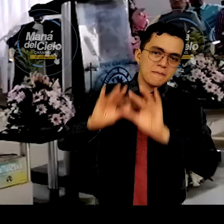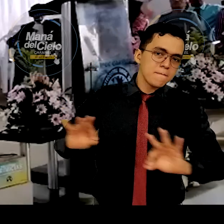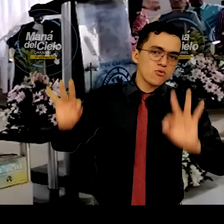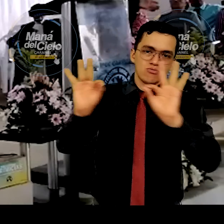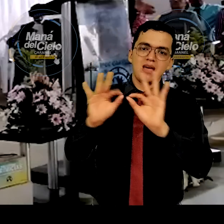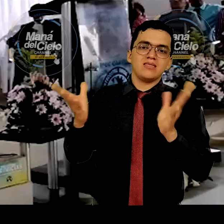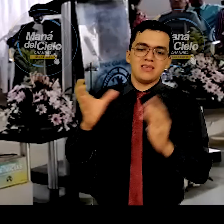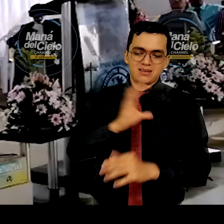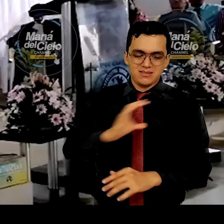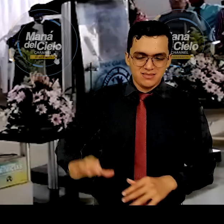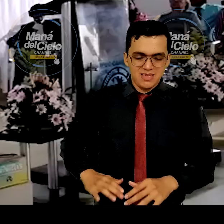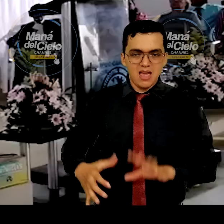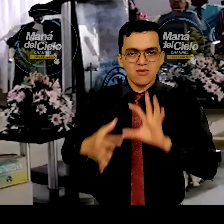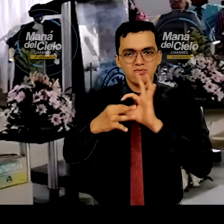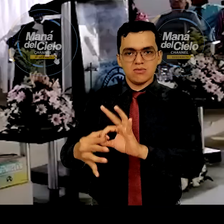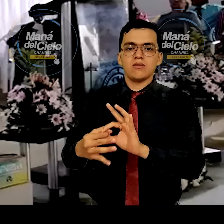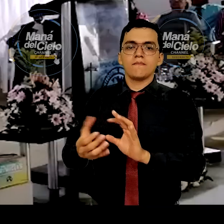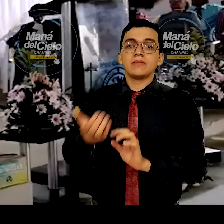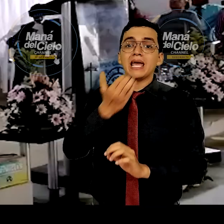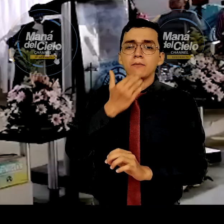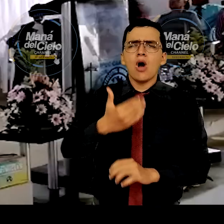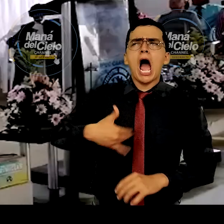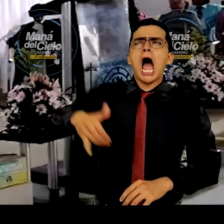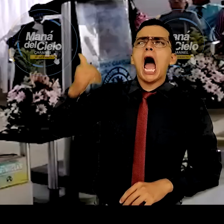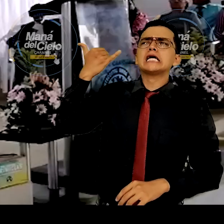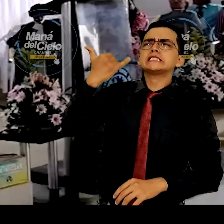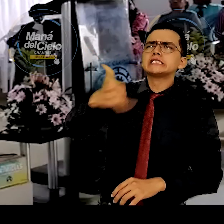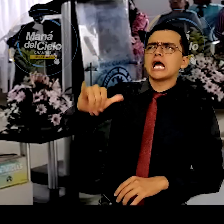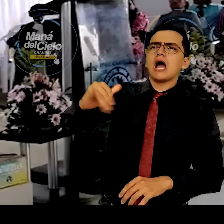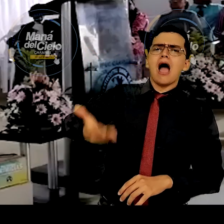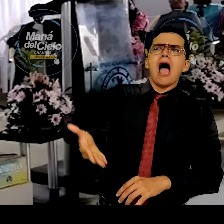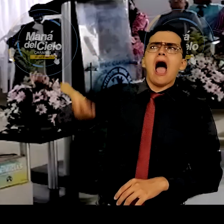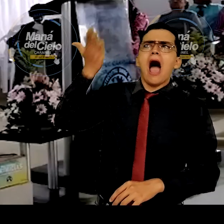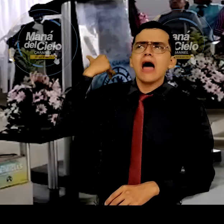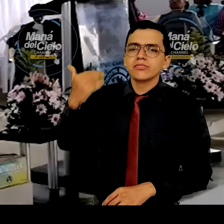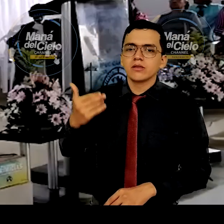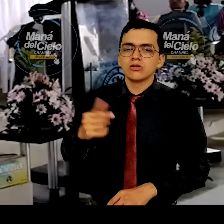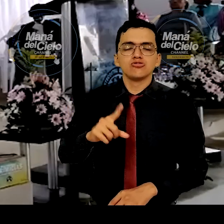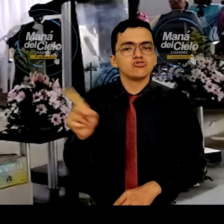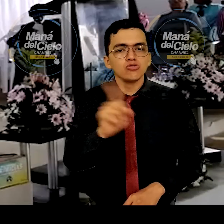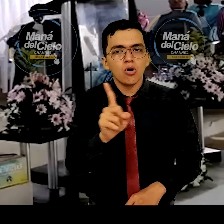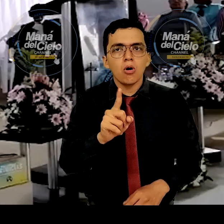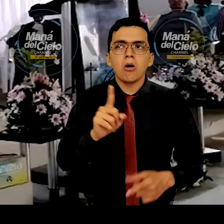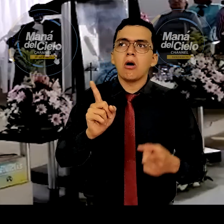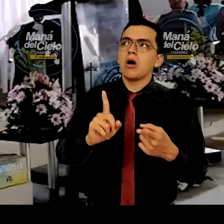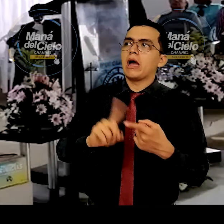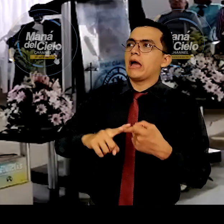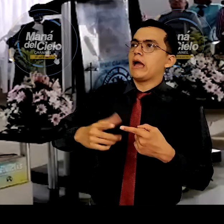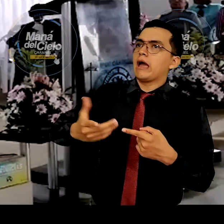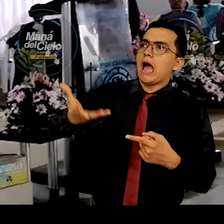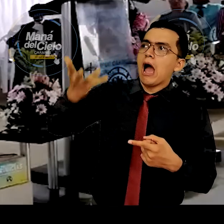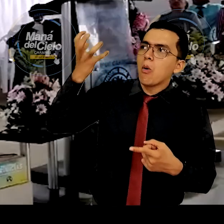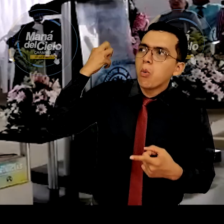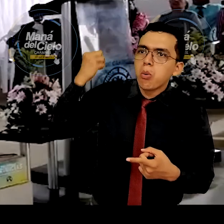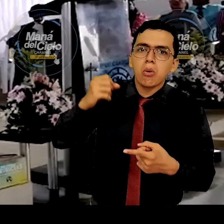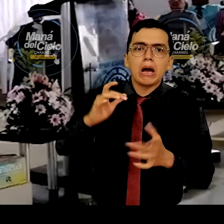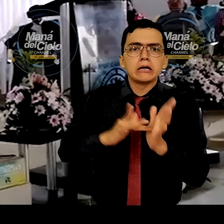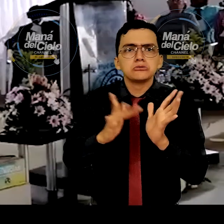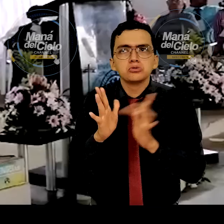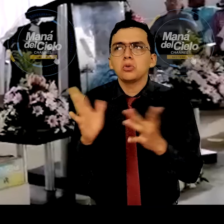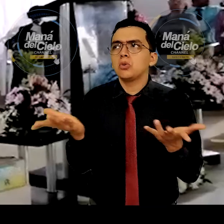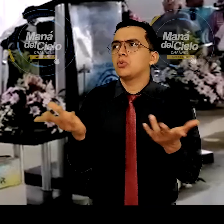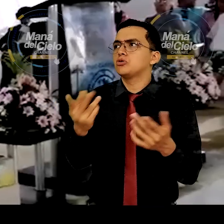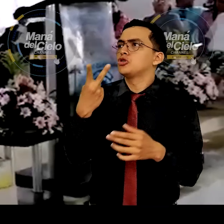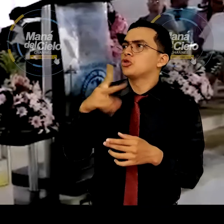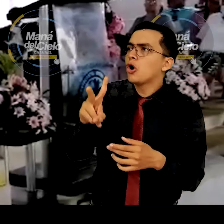así, que cuando llegó el hermano Lassen era así, que los primeros cristianos. No, esto no tiene nada que ver ni con el tiempo ni con las personas. Tiene que